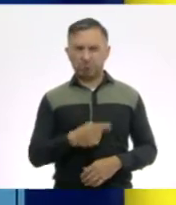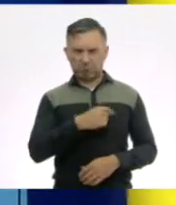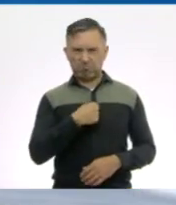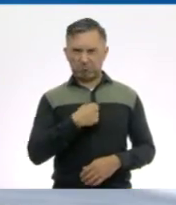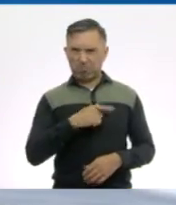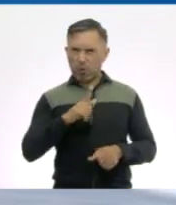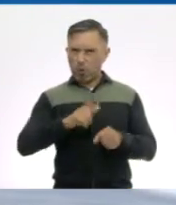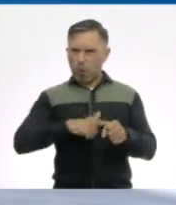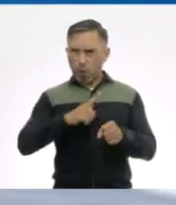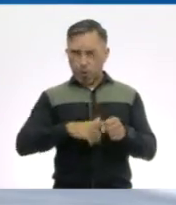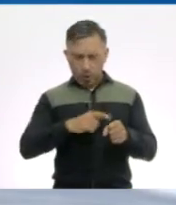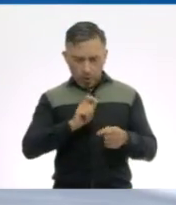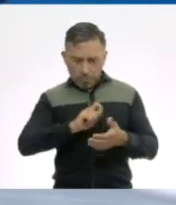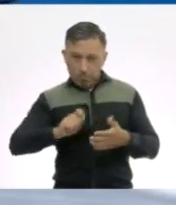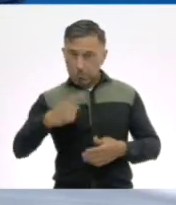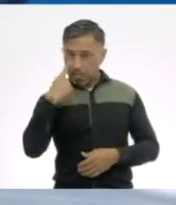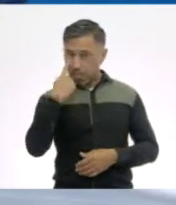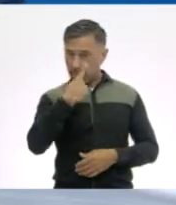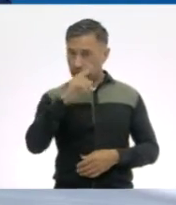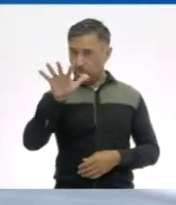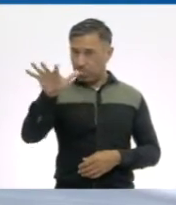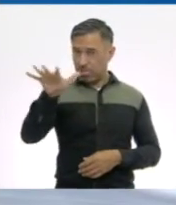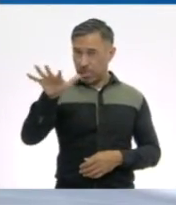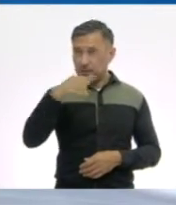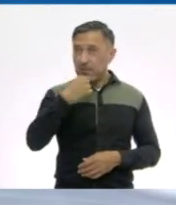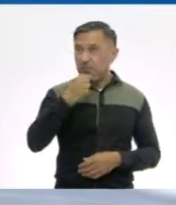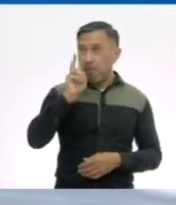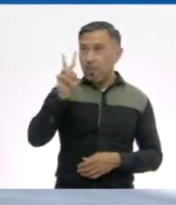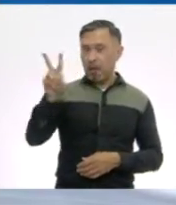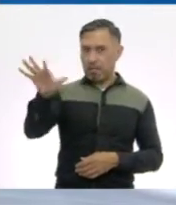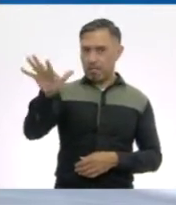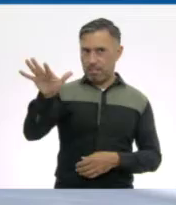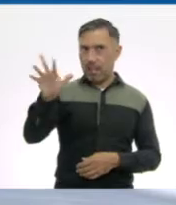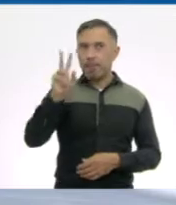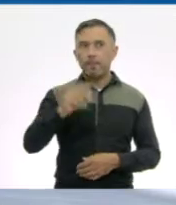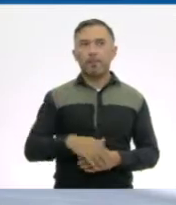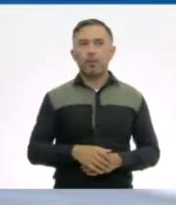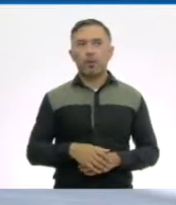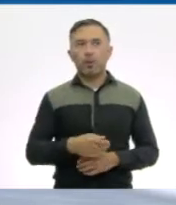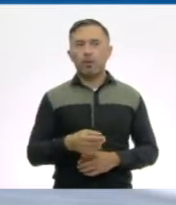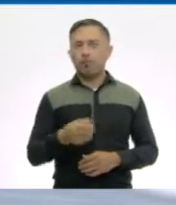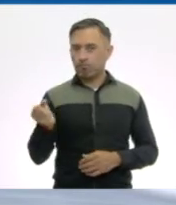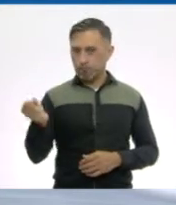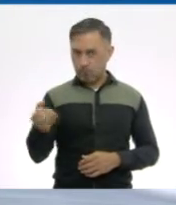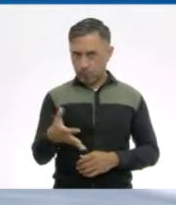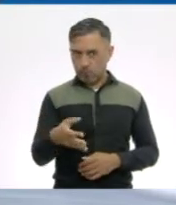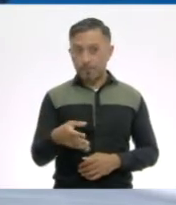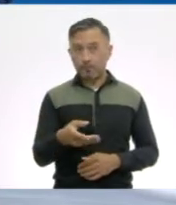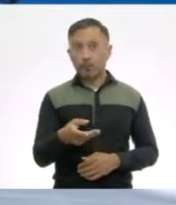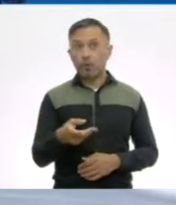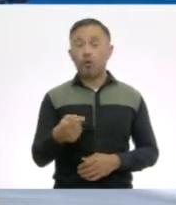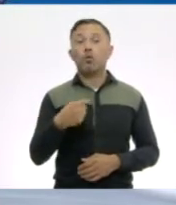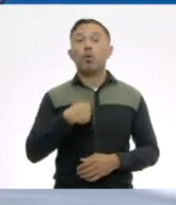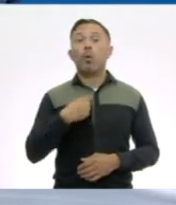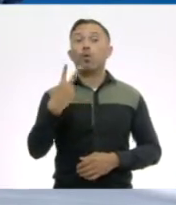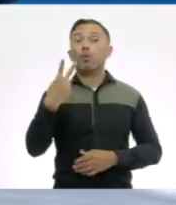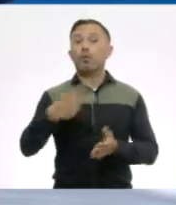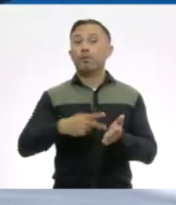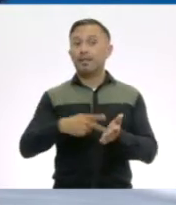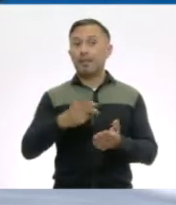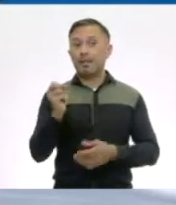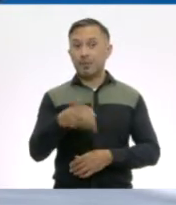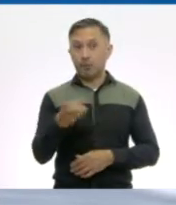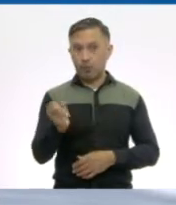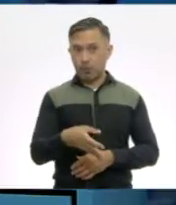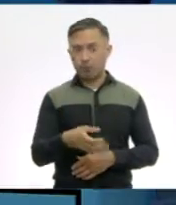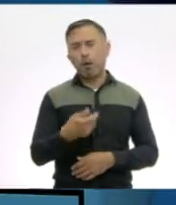vea así bien para que los niños vean muy bien cómo se ve. Voy a tomar morado. Perfecto. A ver, yo tengo que tirar 2 veces porque tengo 2